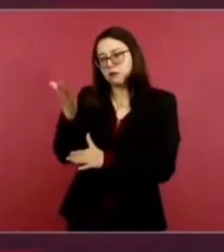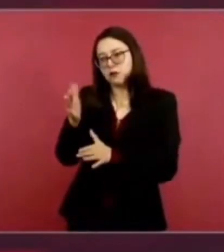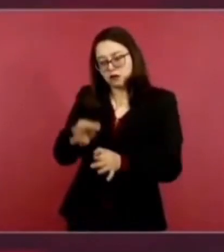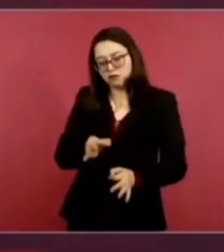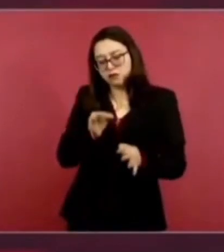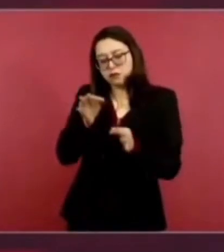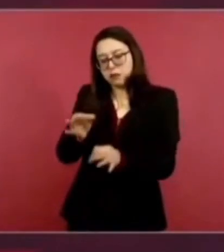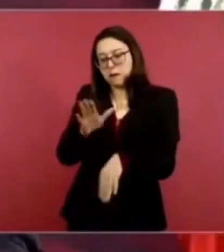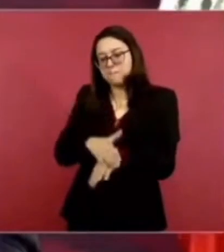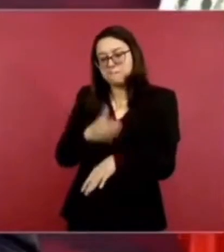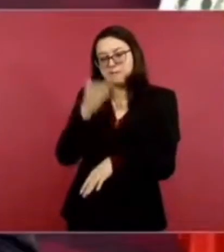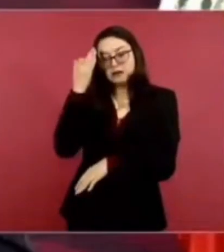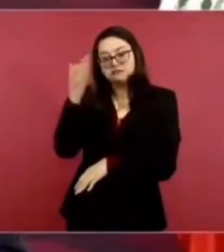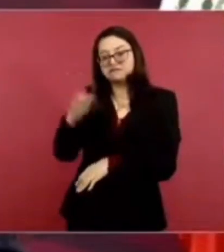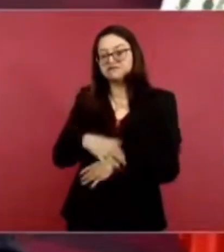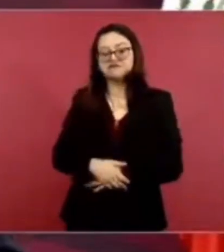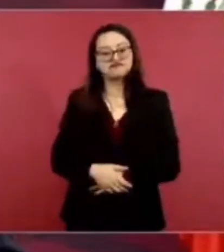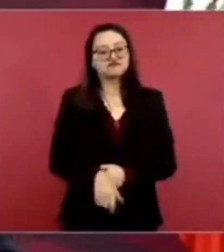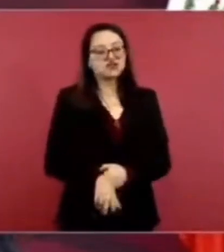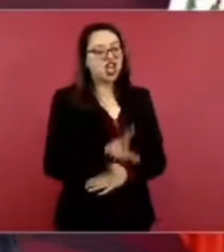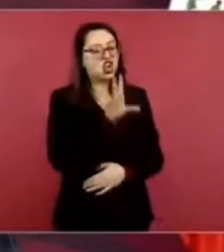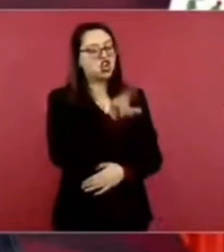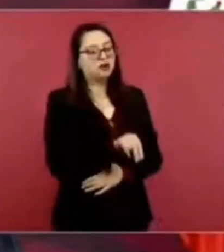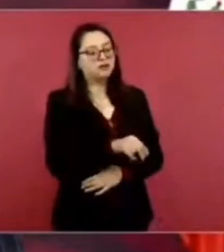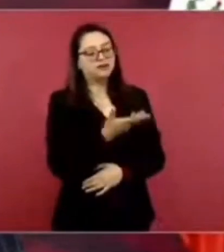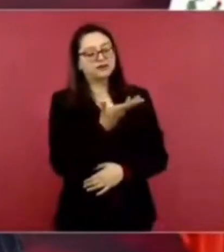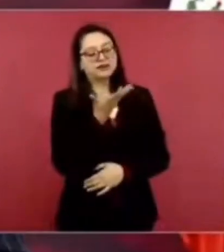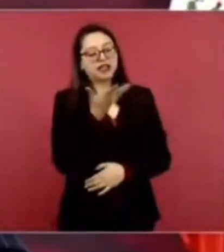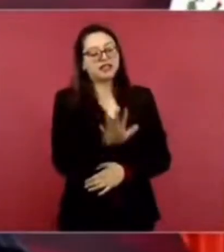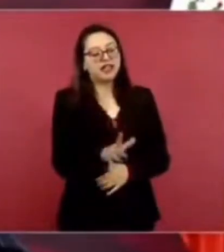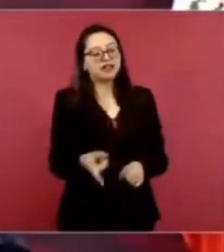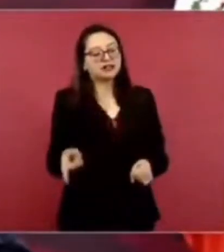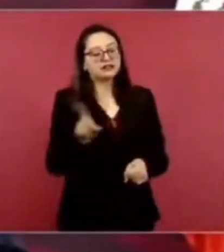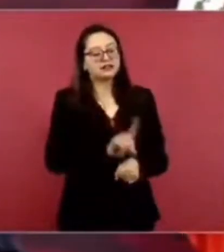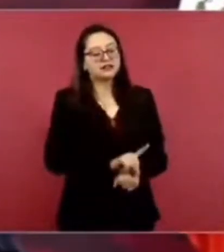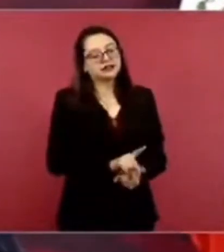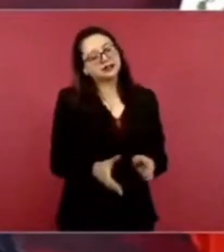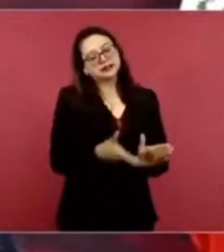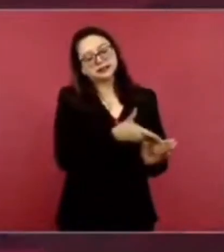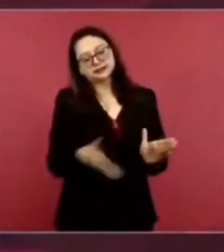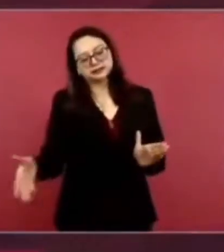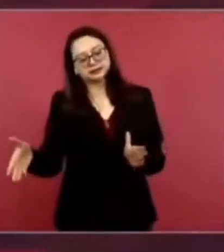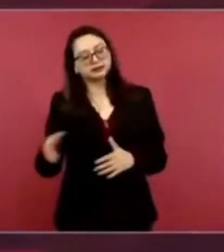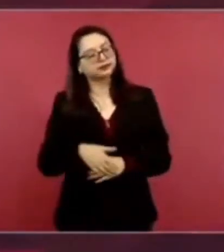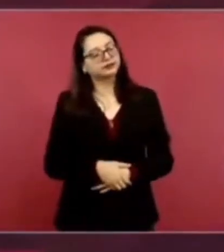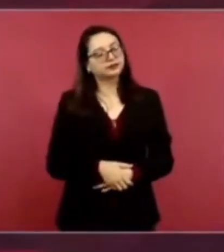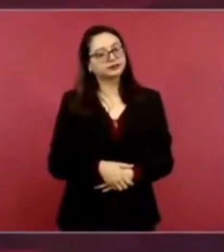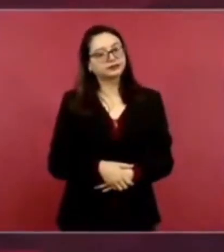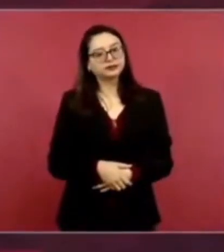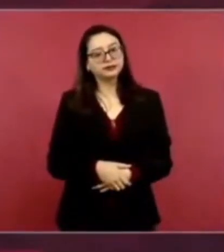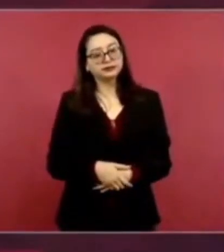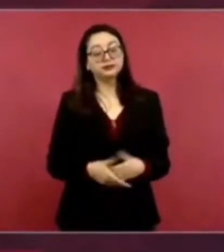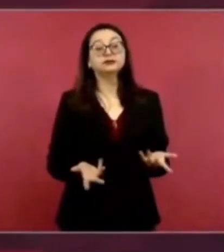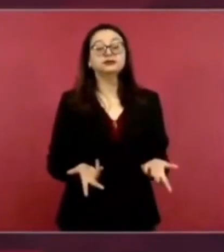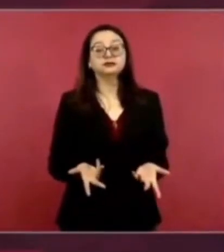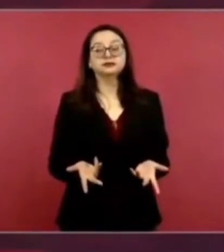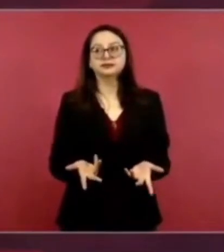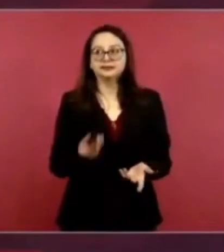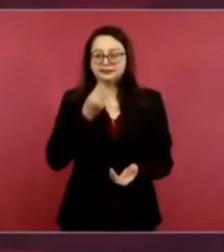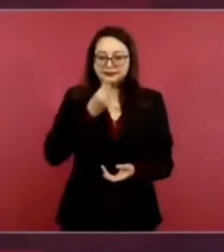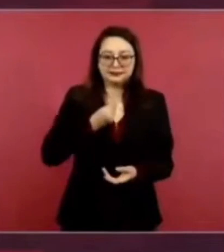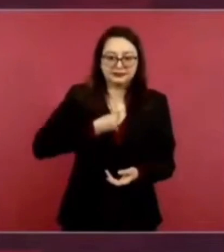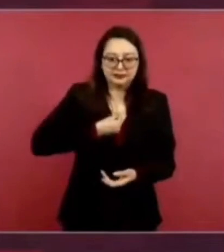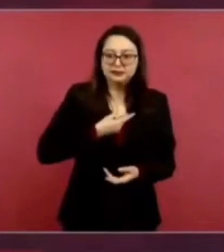demostrarlo no le otorgan la prórroga se vencen los 10 días